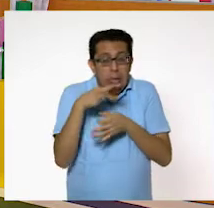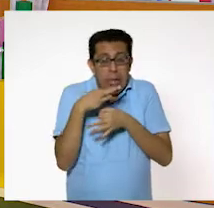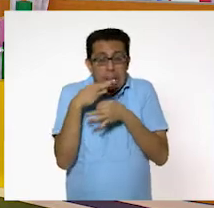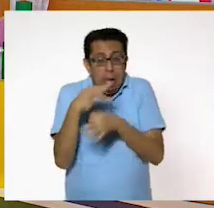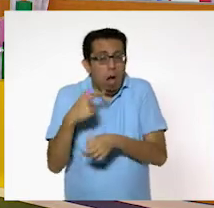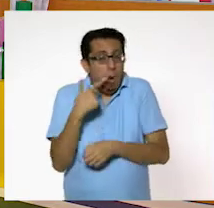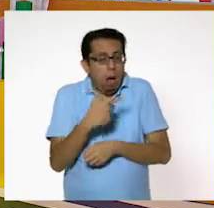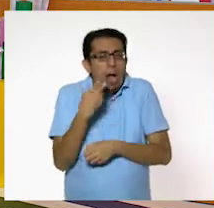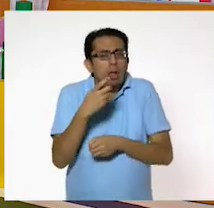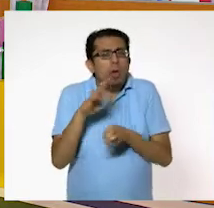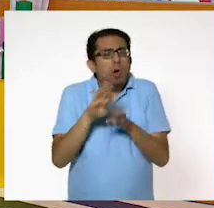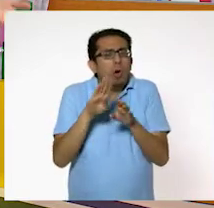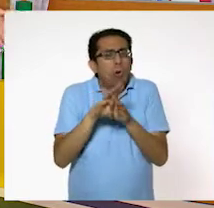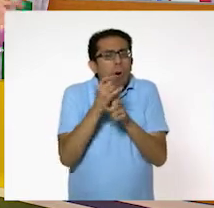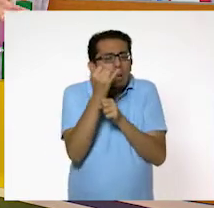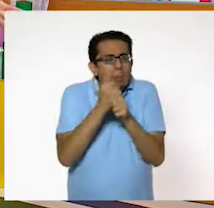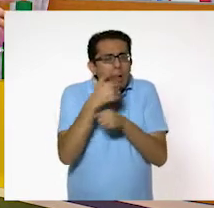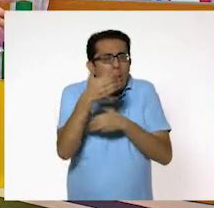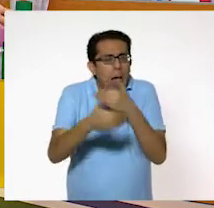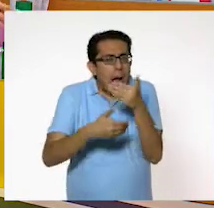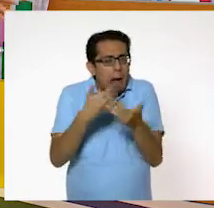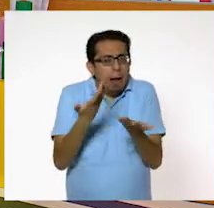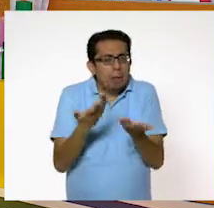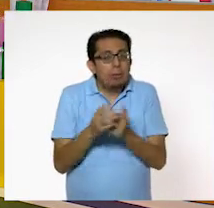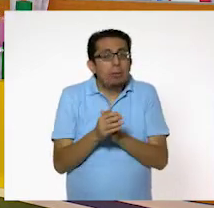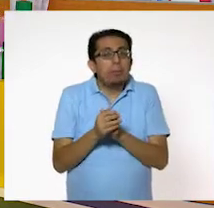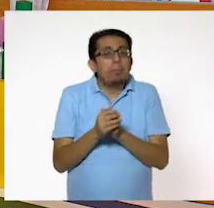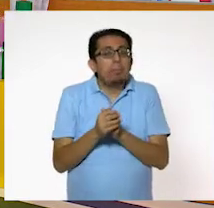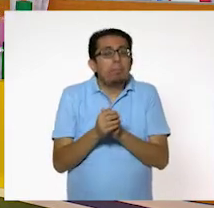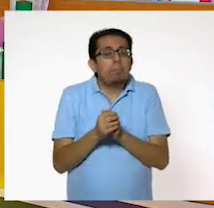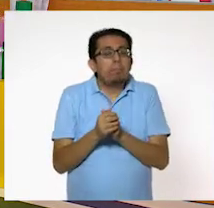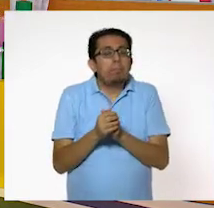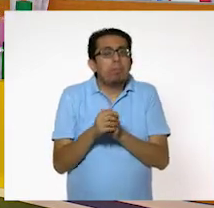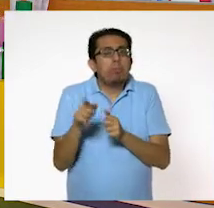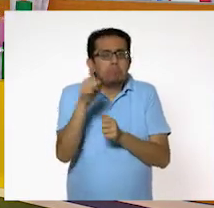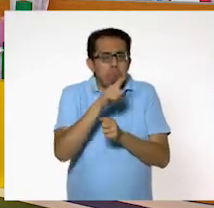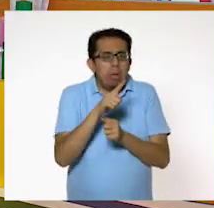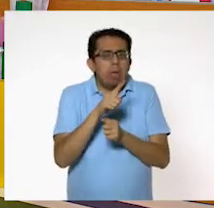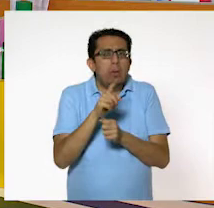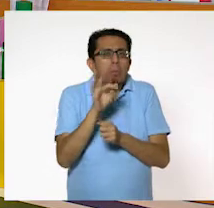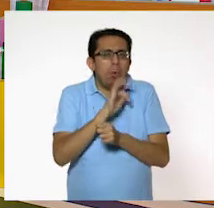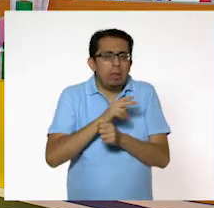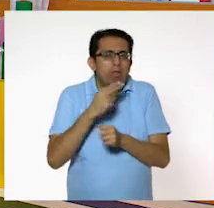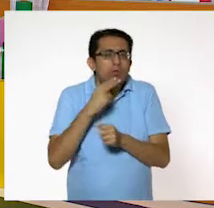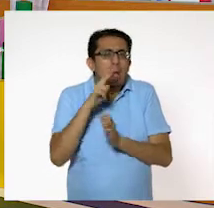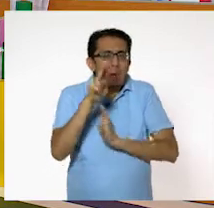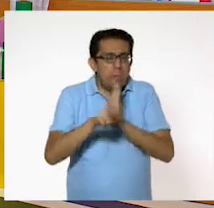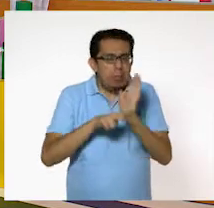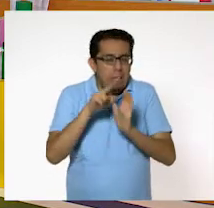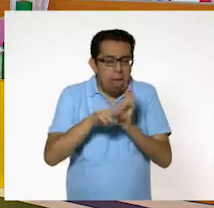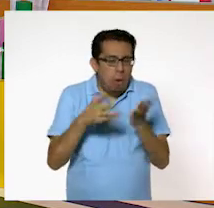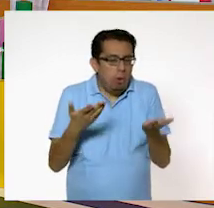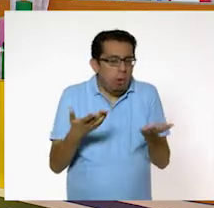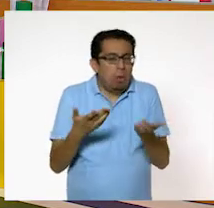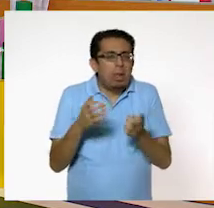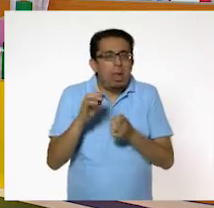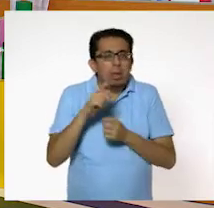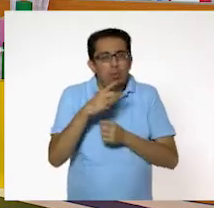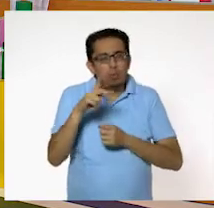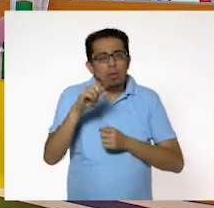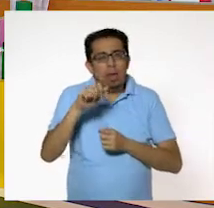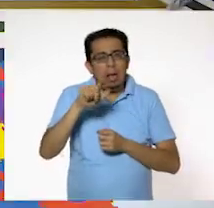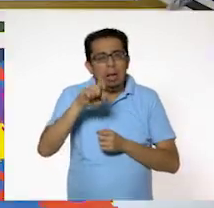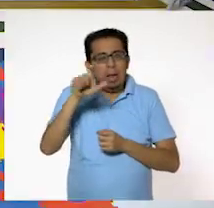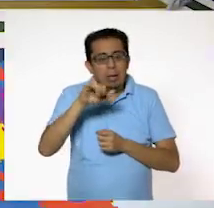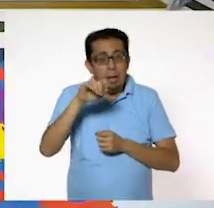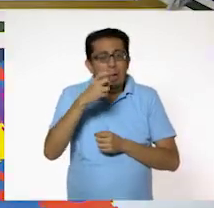atención. Algo que sepan hacer en familia, puede ser, o pueden retomar el video de nuestra querida Alexia. Exacto. No sé, de lo que ustedes quieran, pero